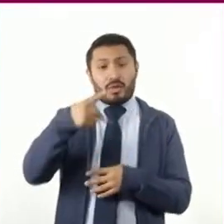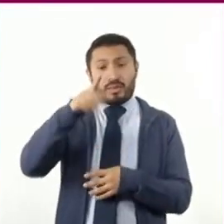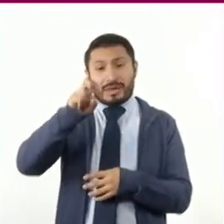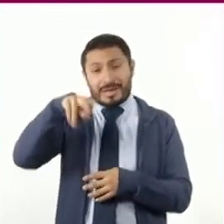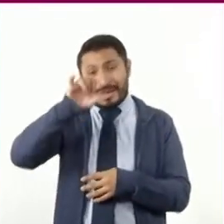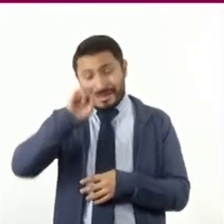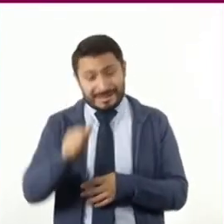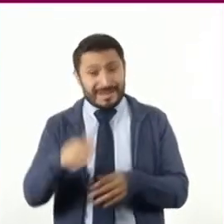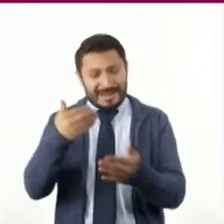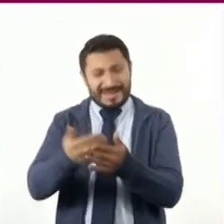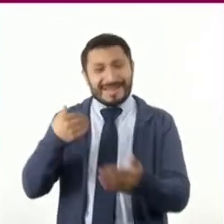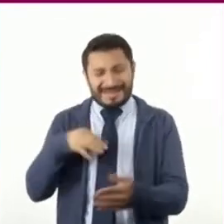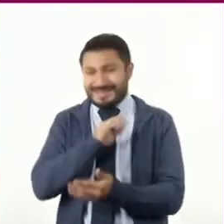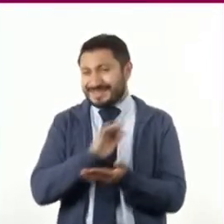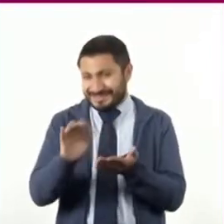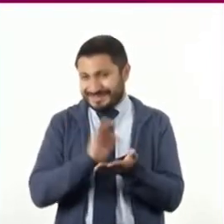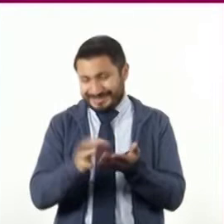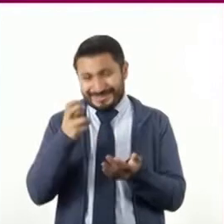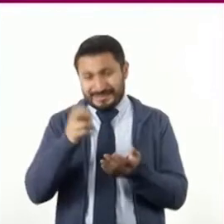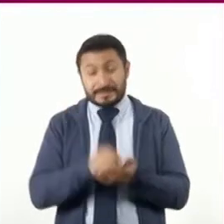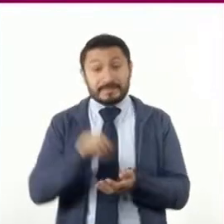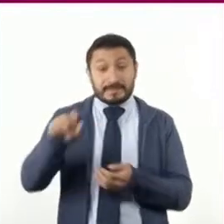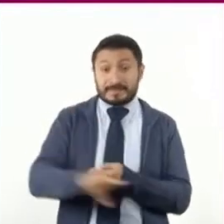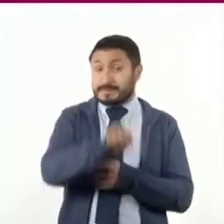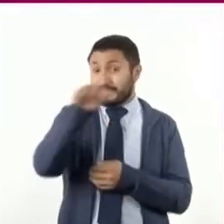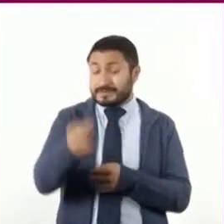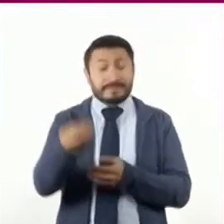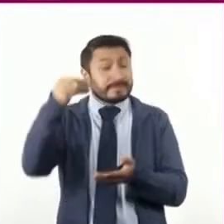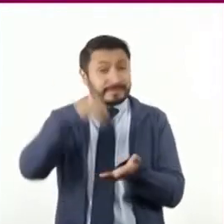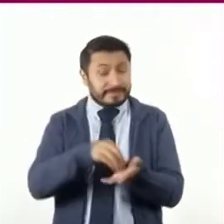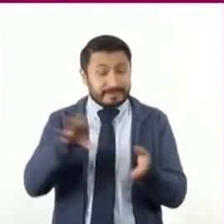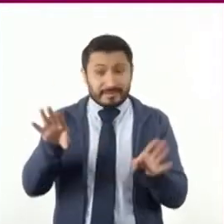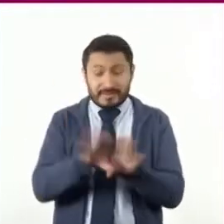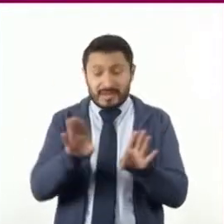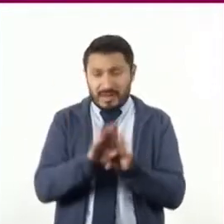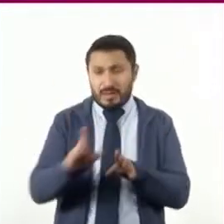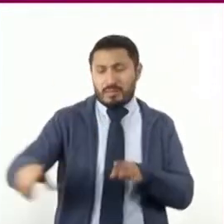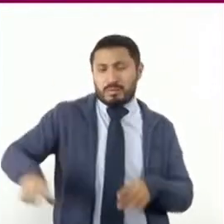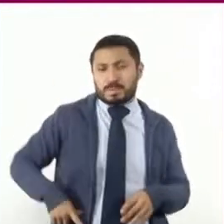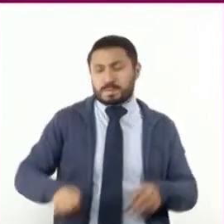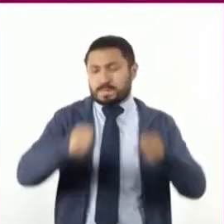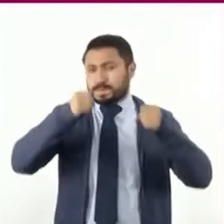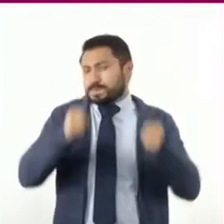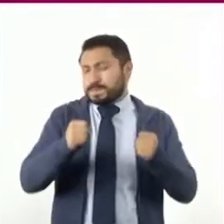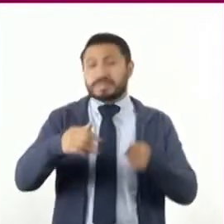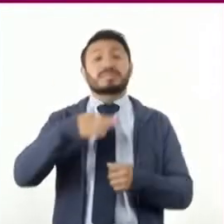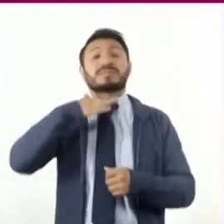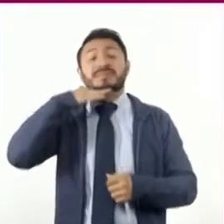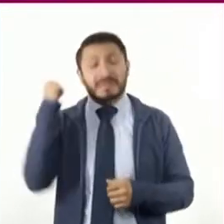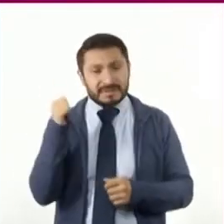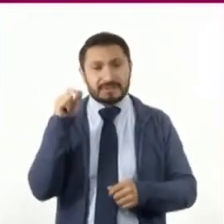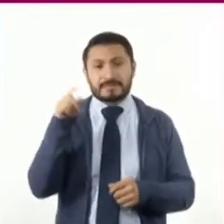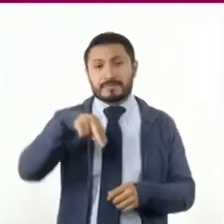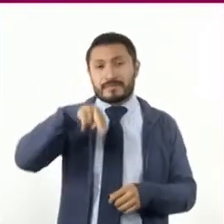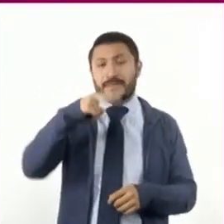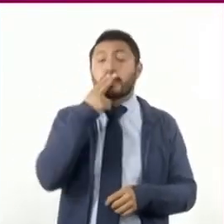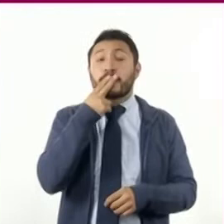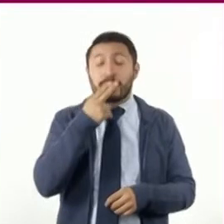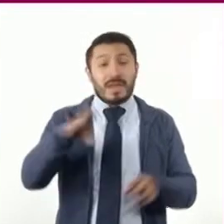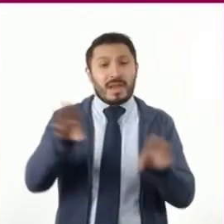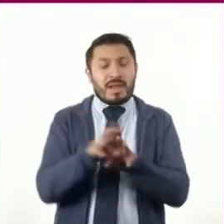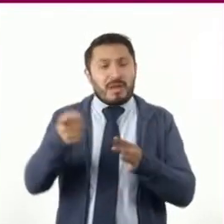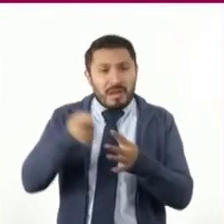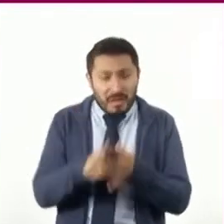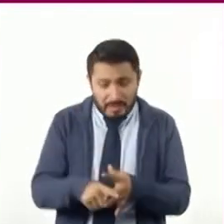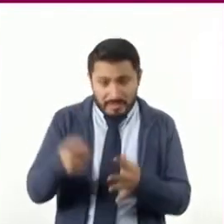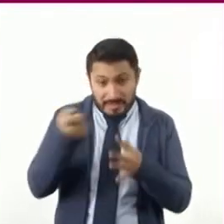lo leímos al inicio de la sesión. Después de establecer un dominio férreo de la sociedad alemana, los nazis empezaron a rearmar